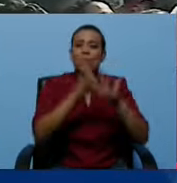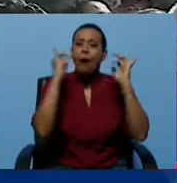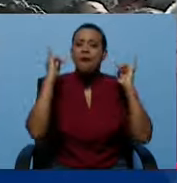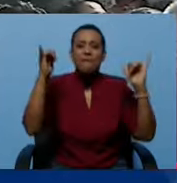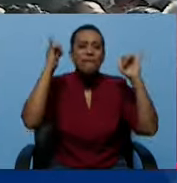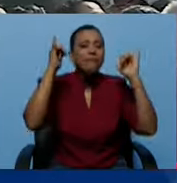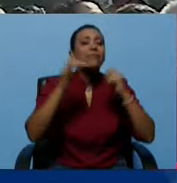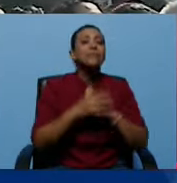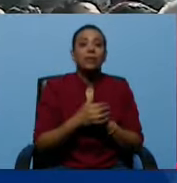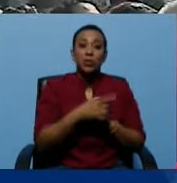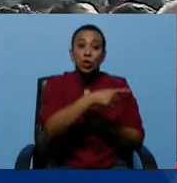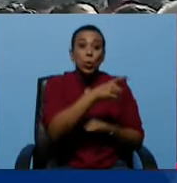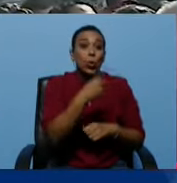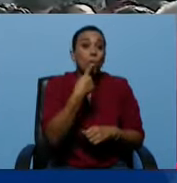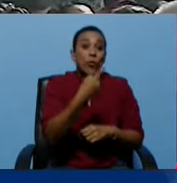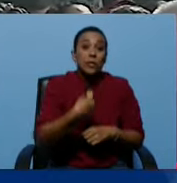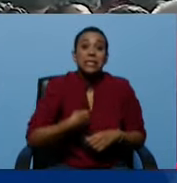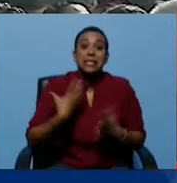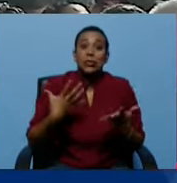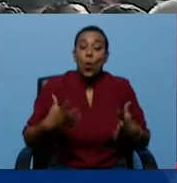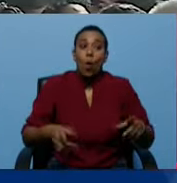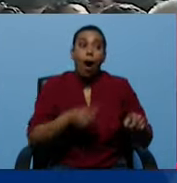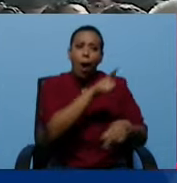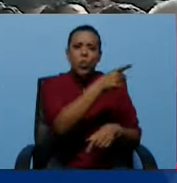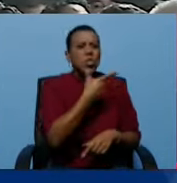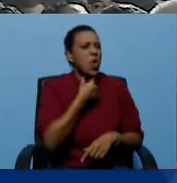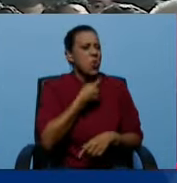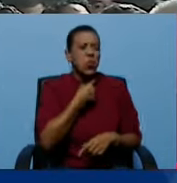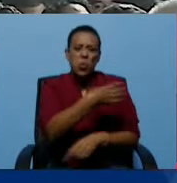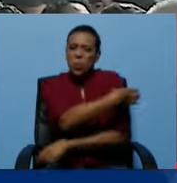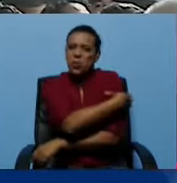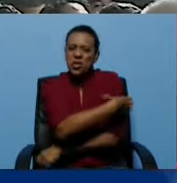Me imagino que, es como usted dice, le arden a muchos y a muchas.